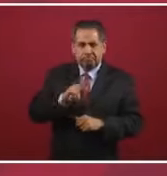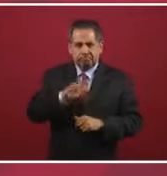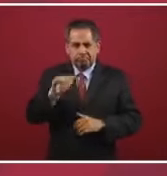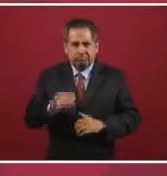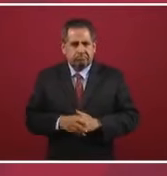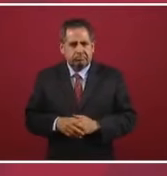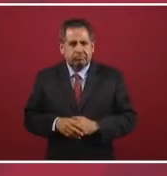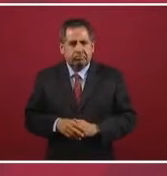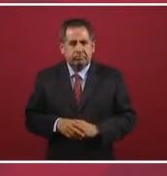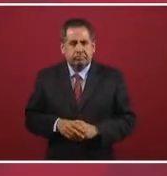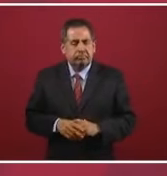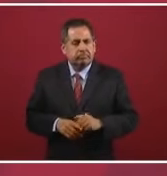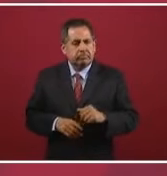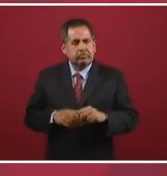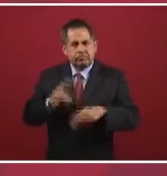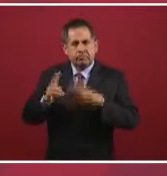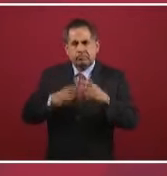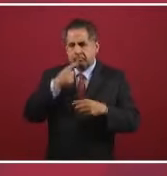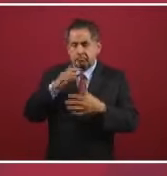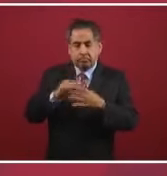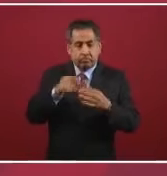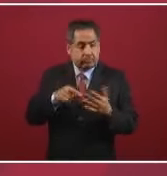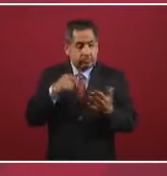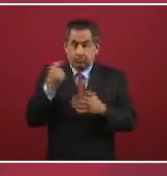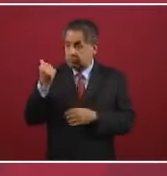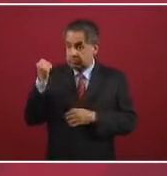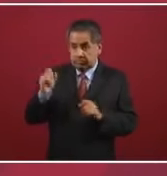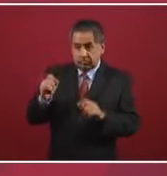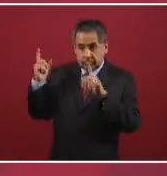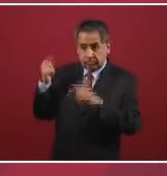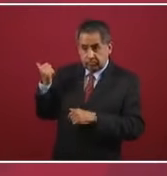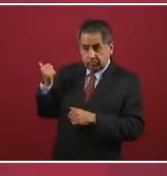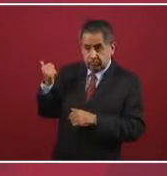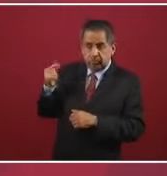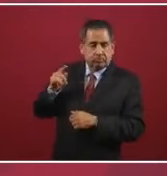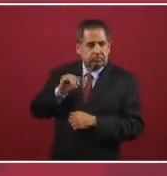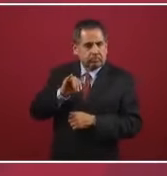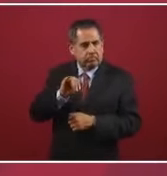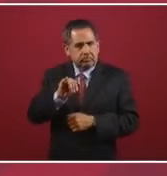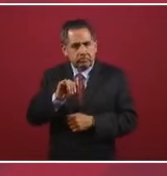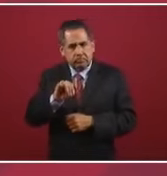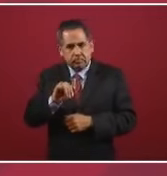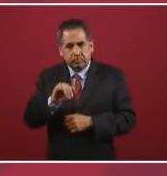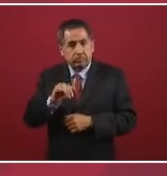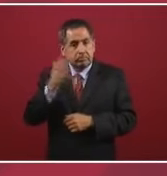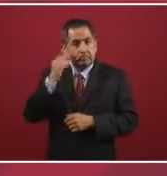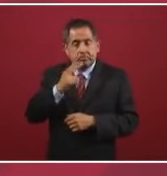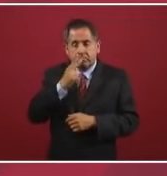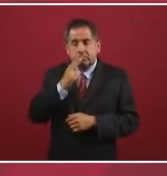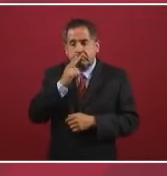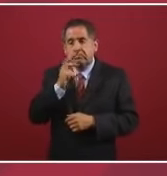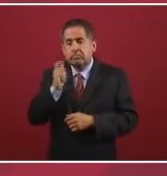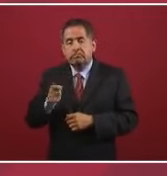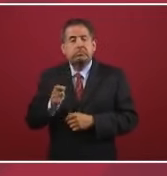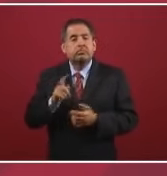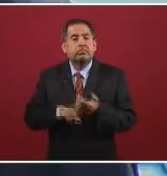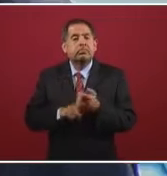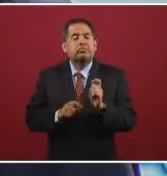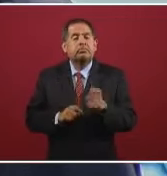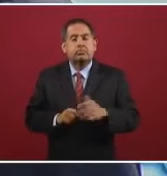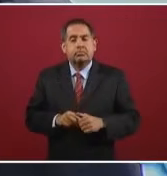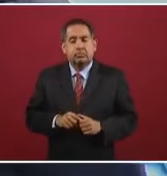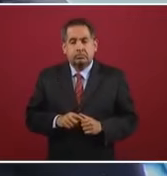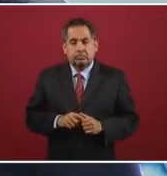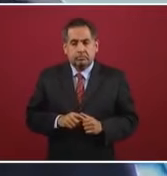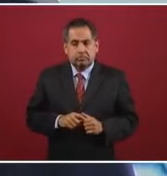Sí, les quiero decir que en estos casos se usaba el mecanismo